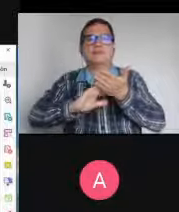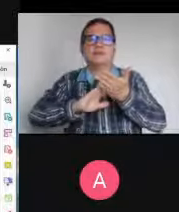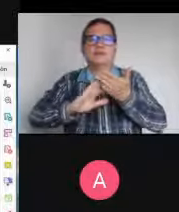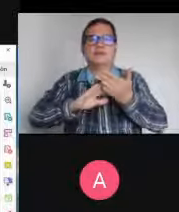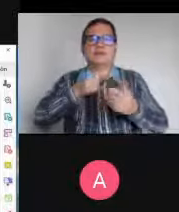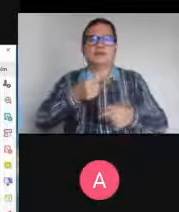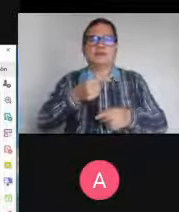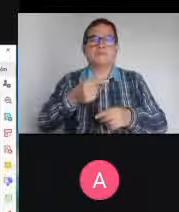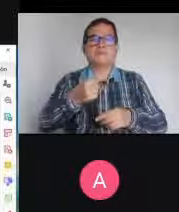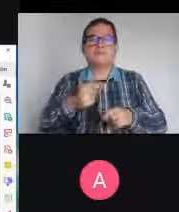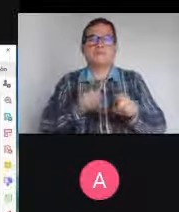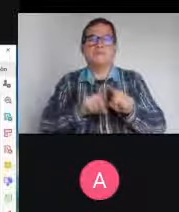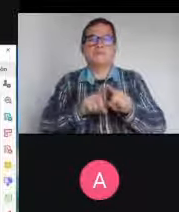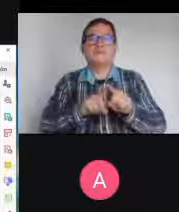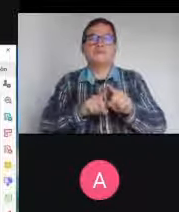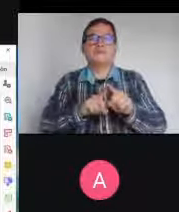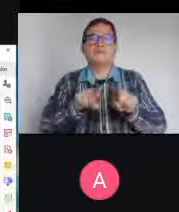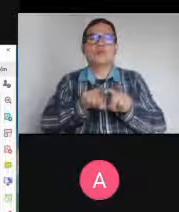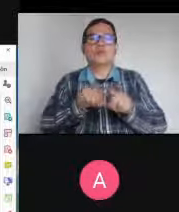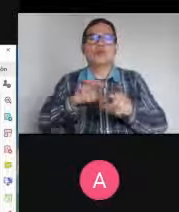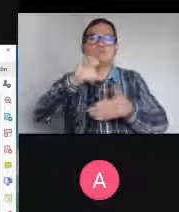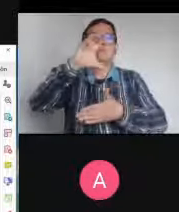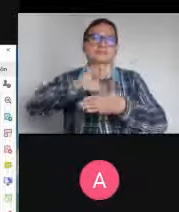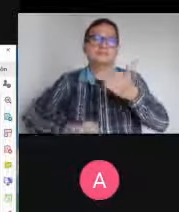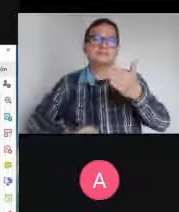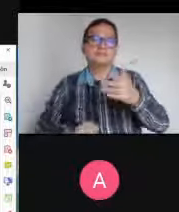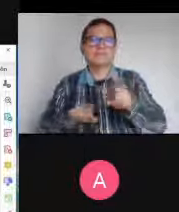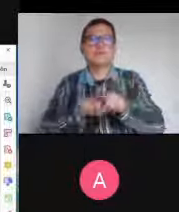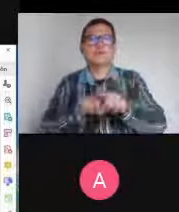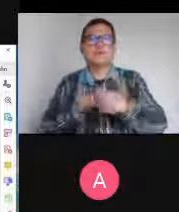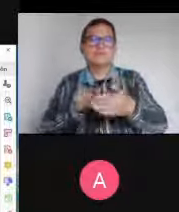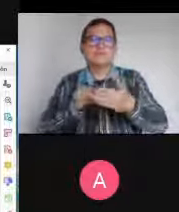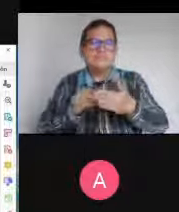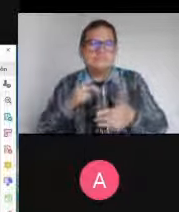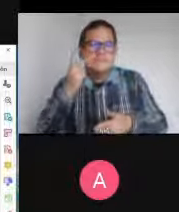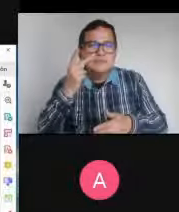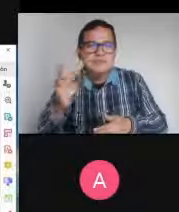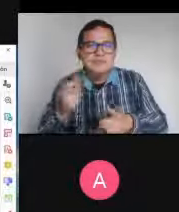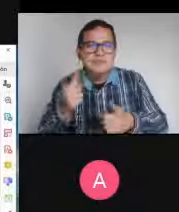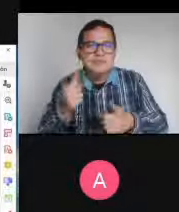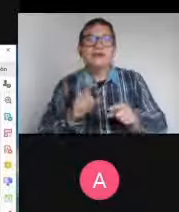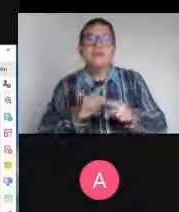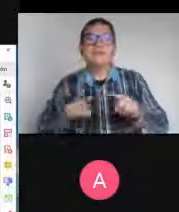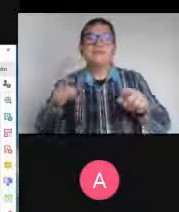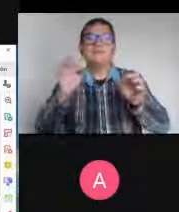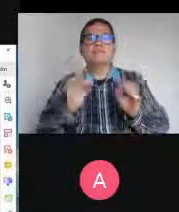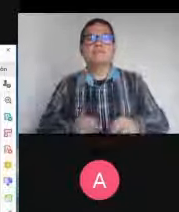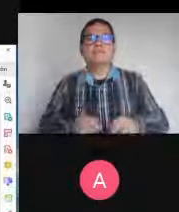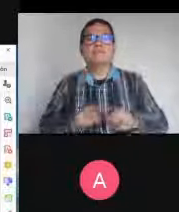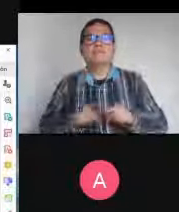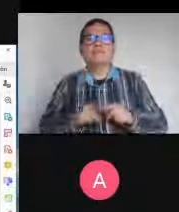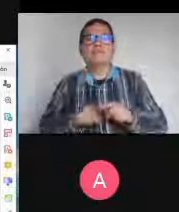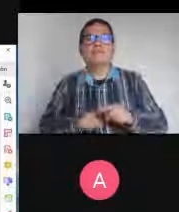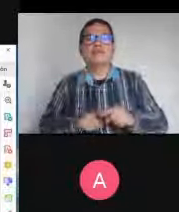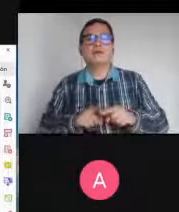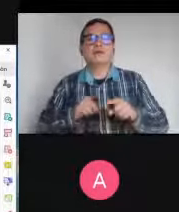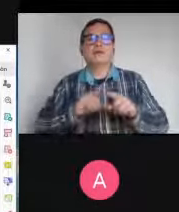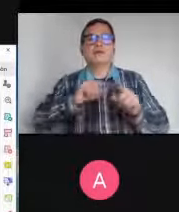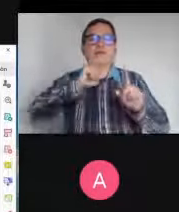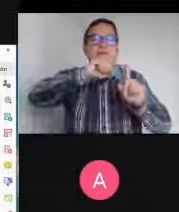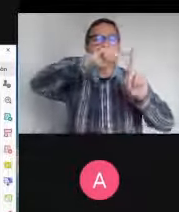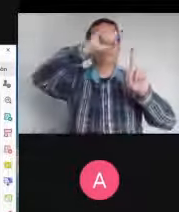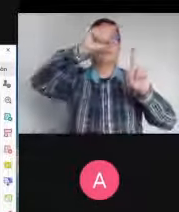negativo, en este caso, está siendo suprimido. Entonces, aquí, bueno, no se ve muy bien en la imagen, pero aquí la señal debería bajar y volver a subir.